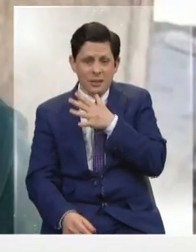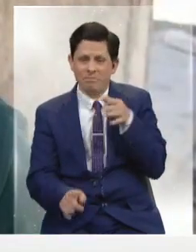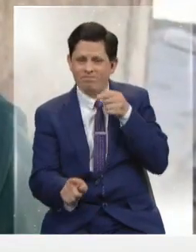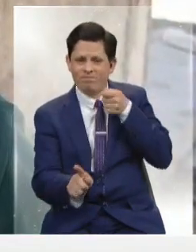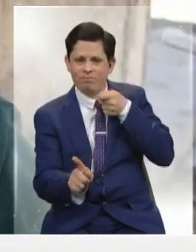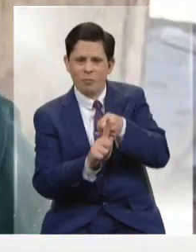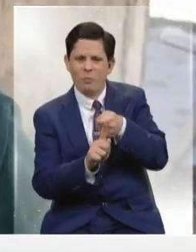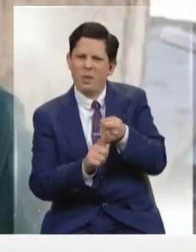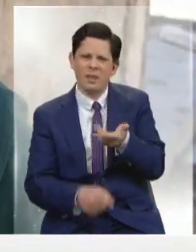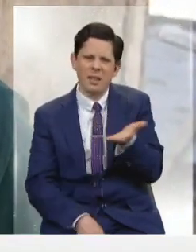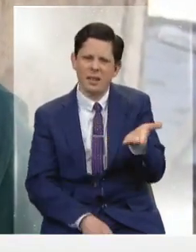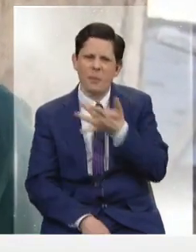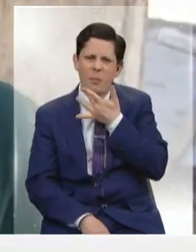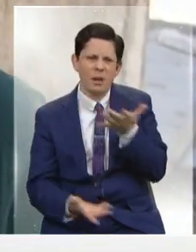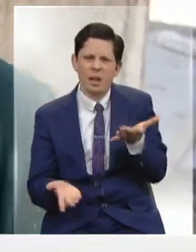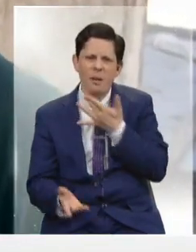Fueron